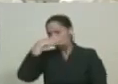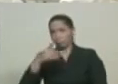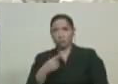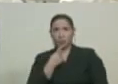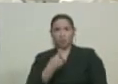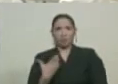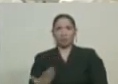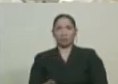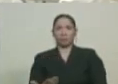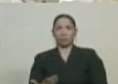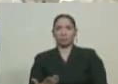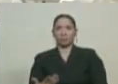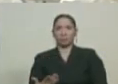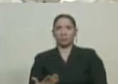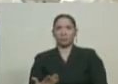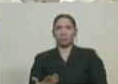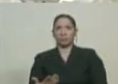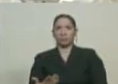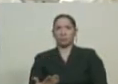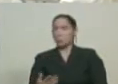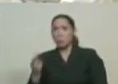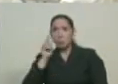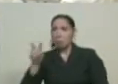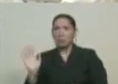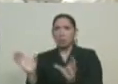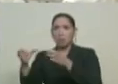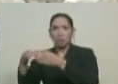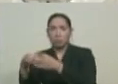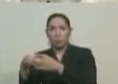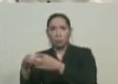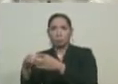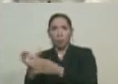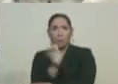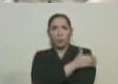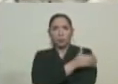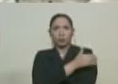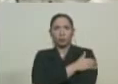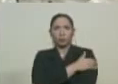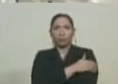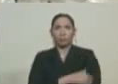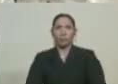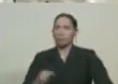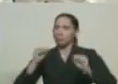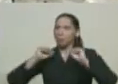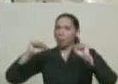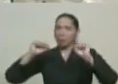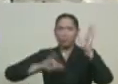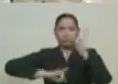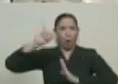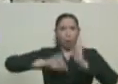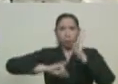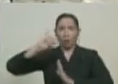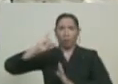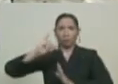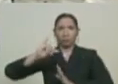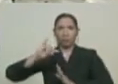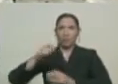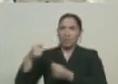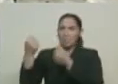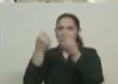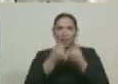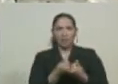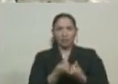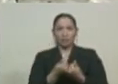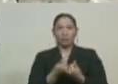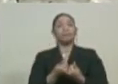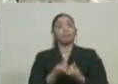nuestra moneda. No le hemos visto llamando a protestar contra la subida injustificada de precios. Así